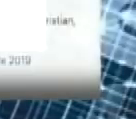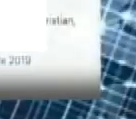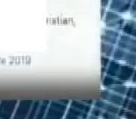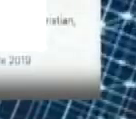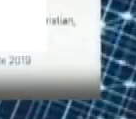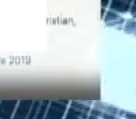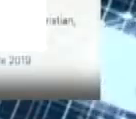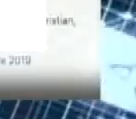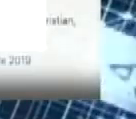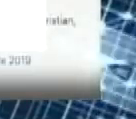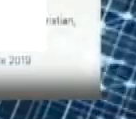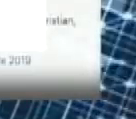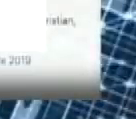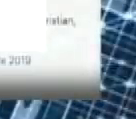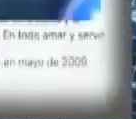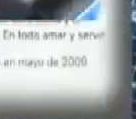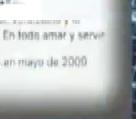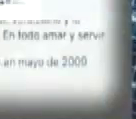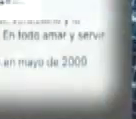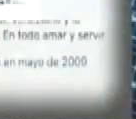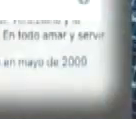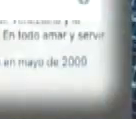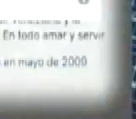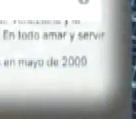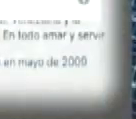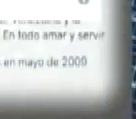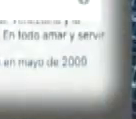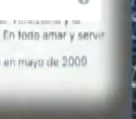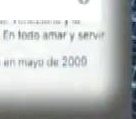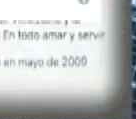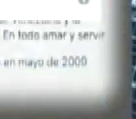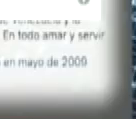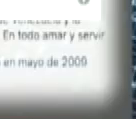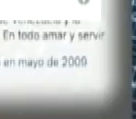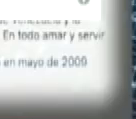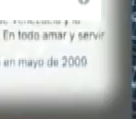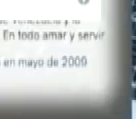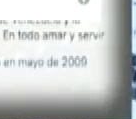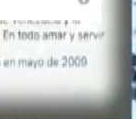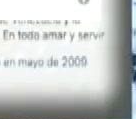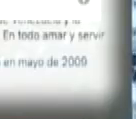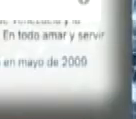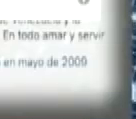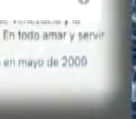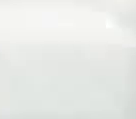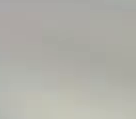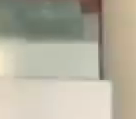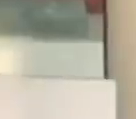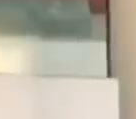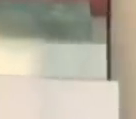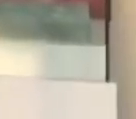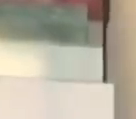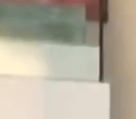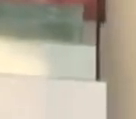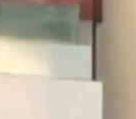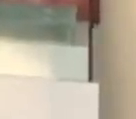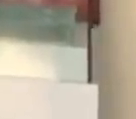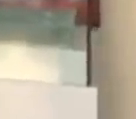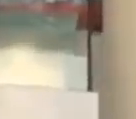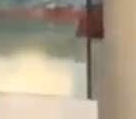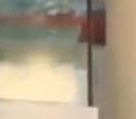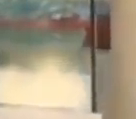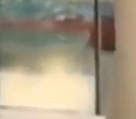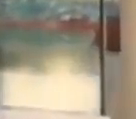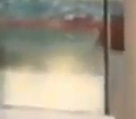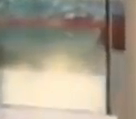con la conspiración interna de la extrema derecha venezolana y unos infiltrados en Corpoelec. Este ataque